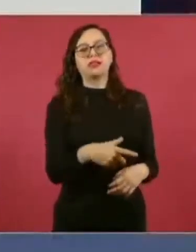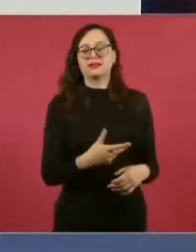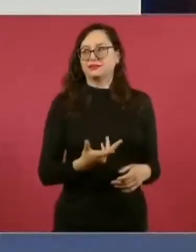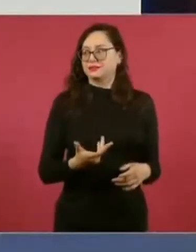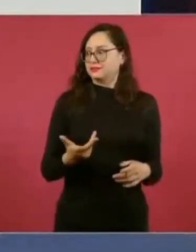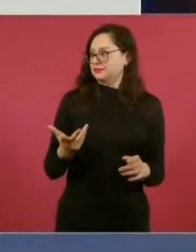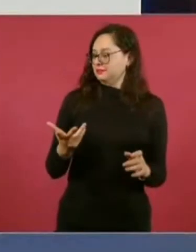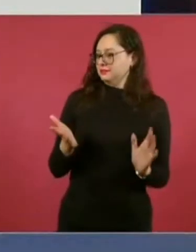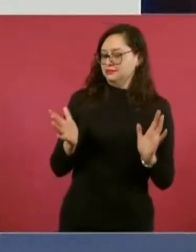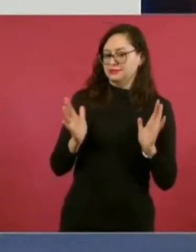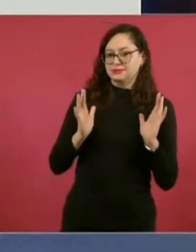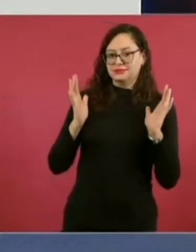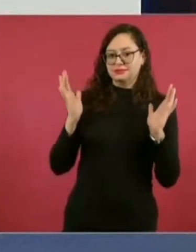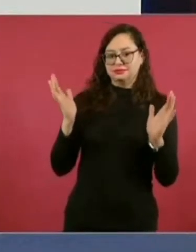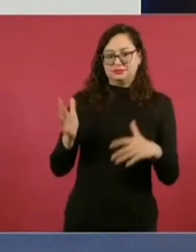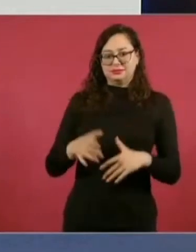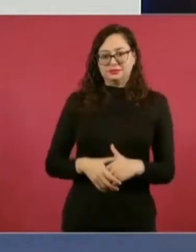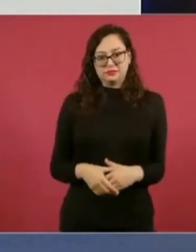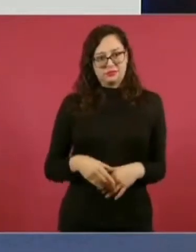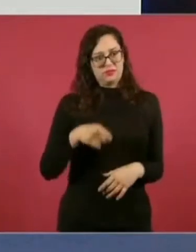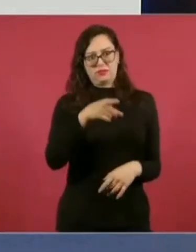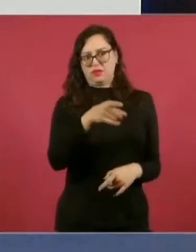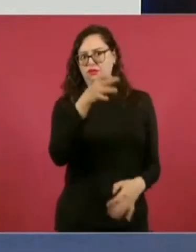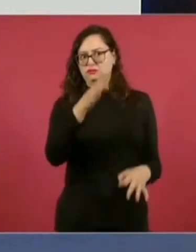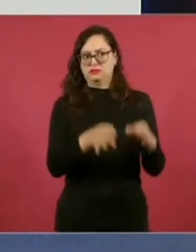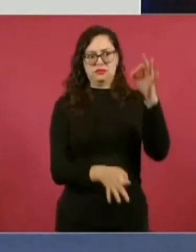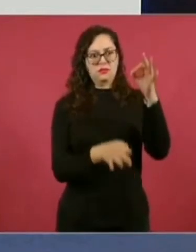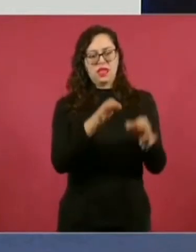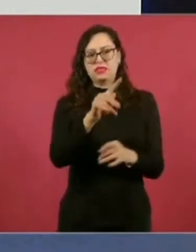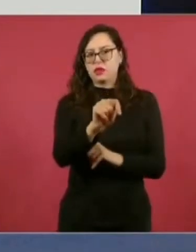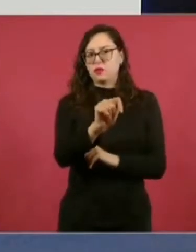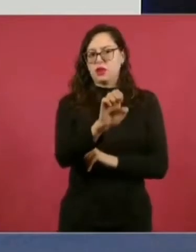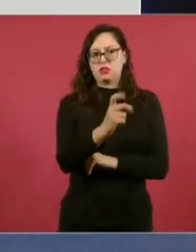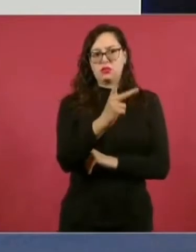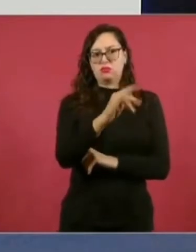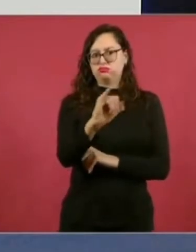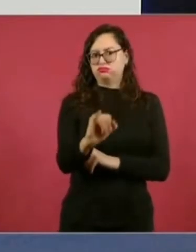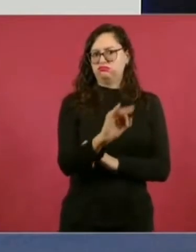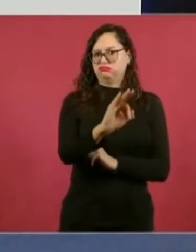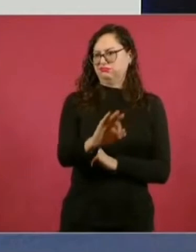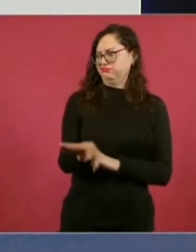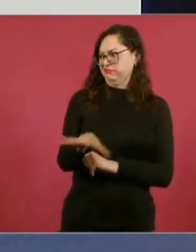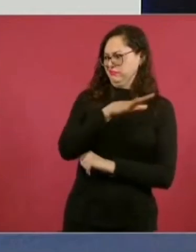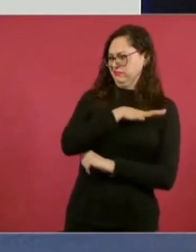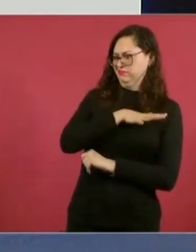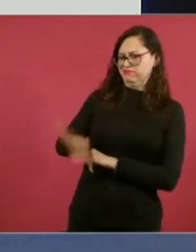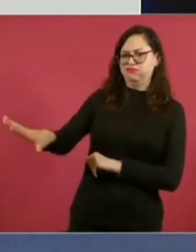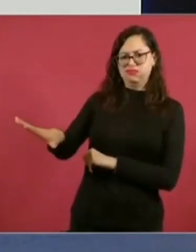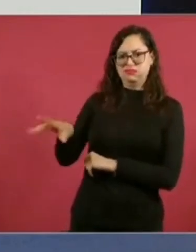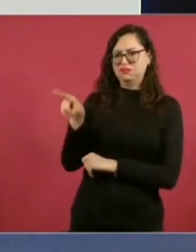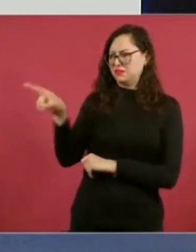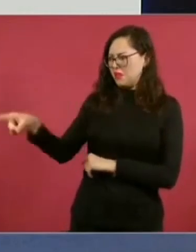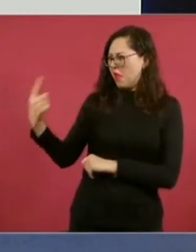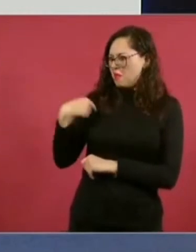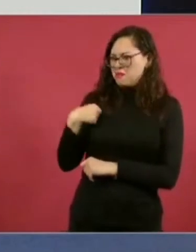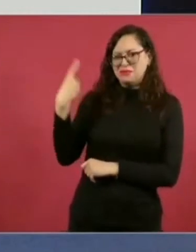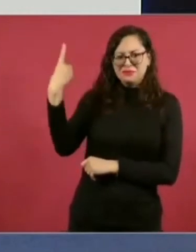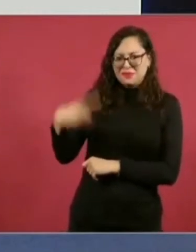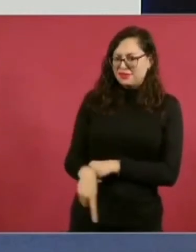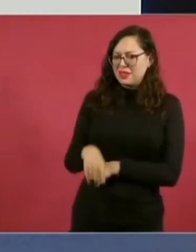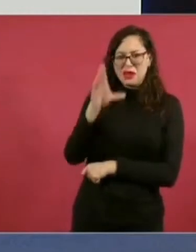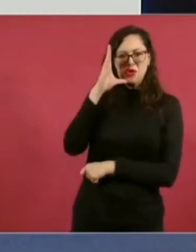¿Qué sucede? Que el tribunal, por supuesto, rechaza por completo esta decisión y le dice: juez, tú no